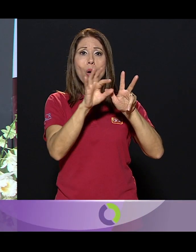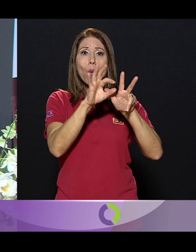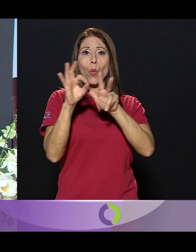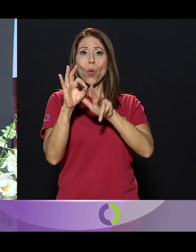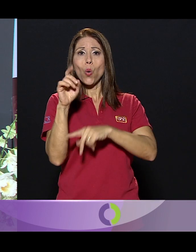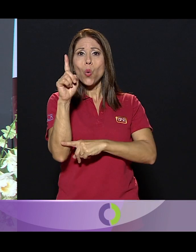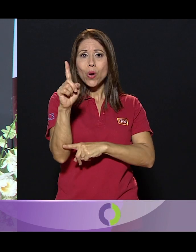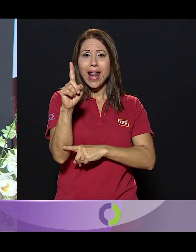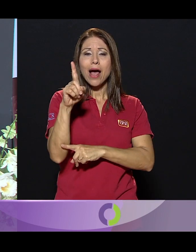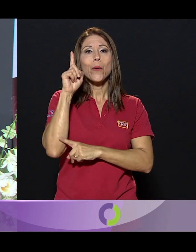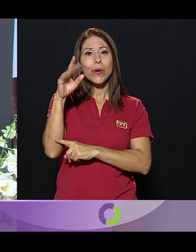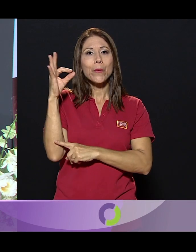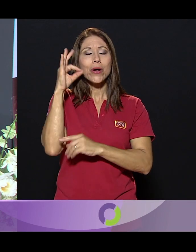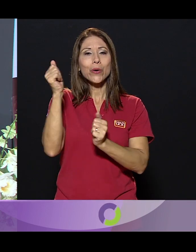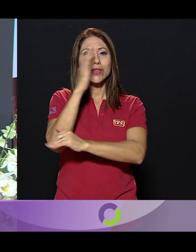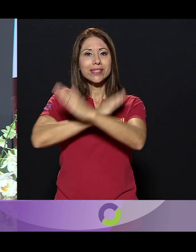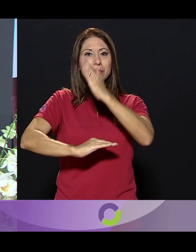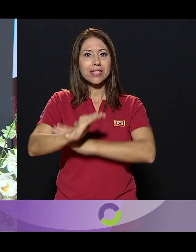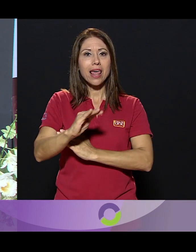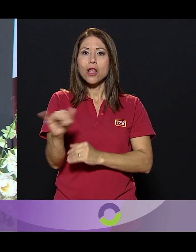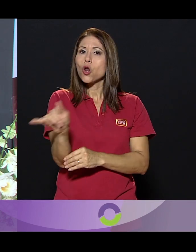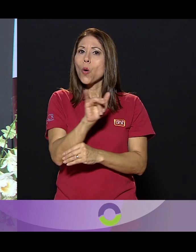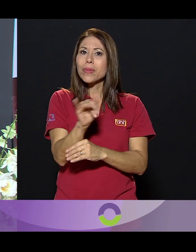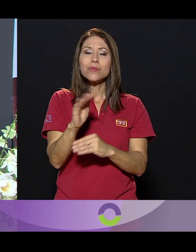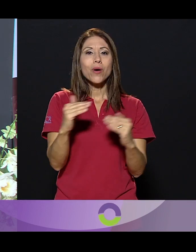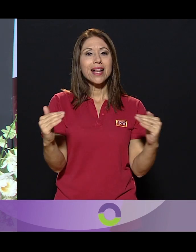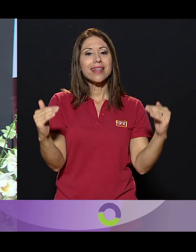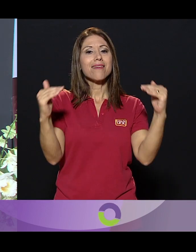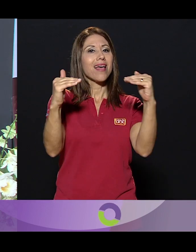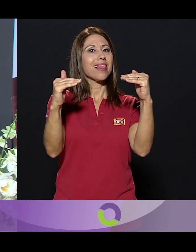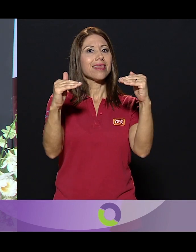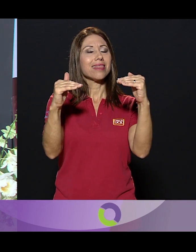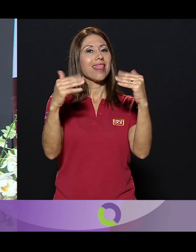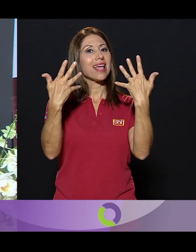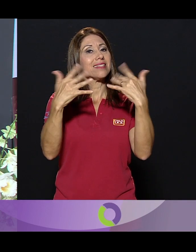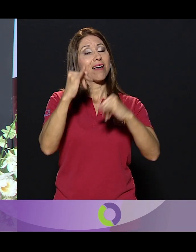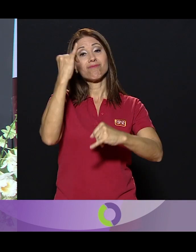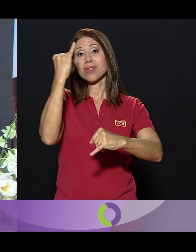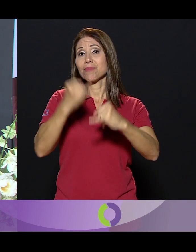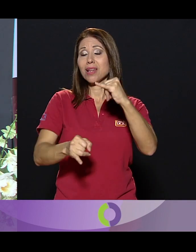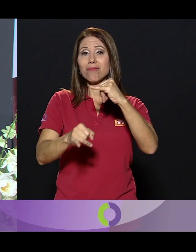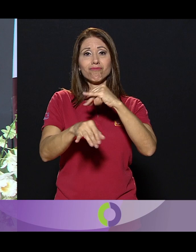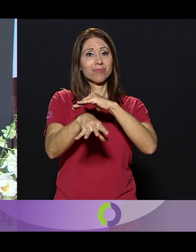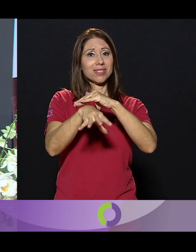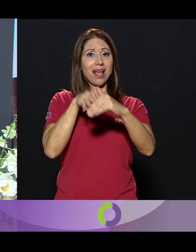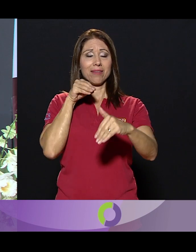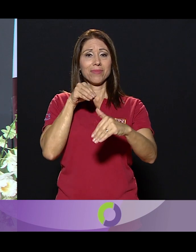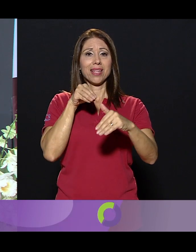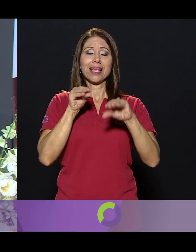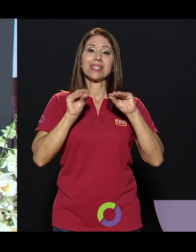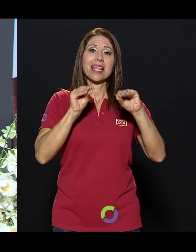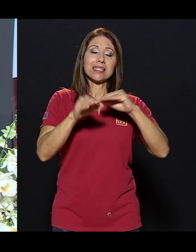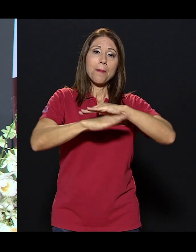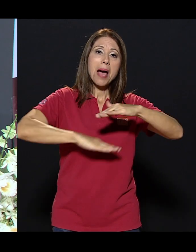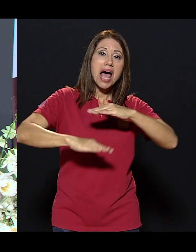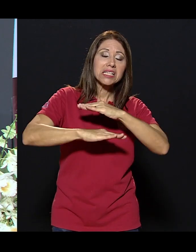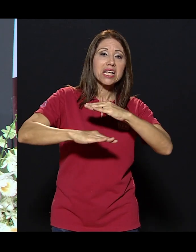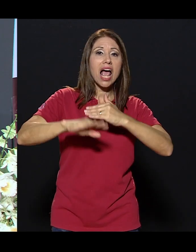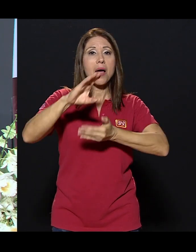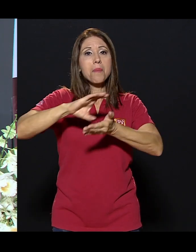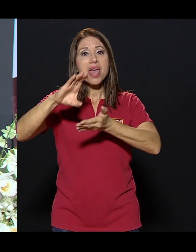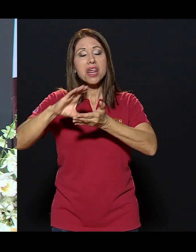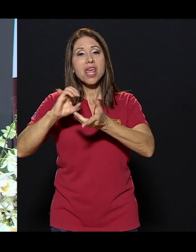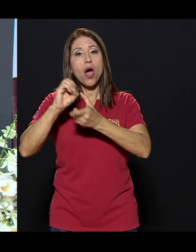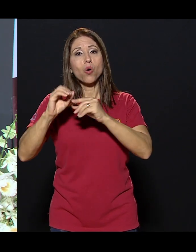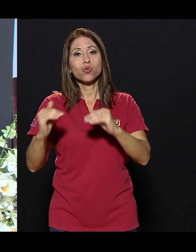con discapacidad. Es lo mismo en el nivel de egreso, ya sea de la enseñanza básica, media o superior.